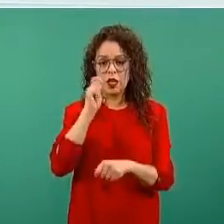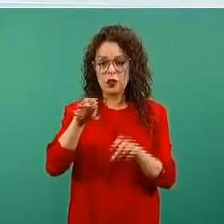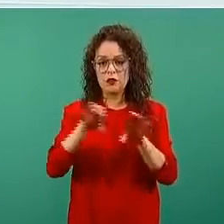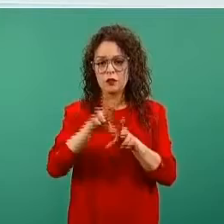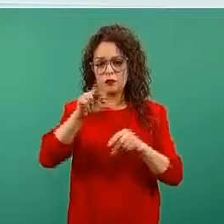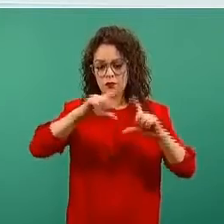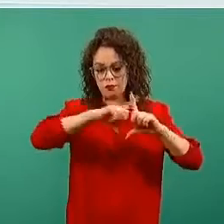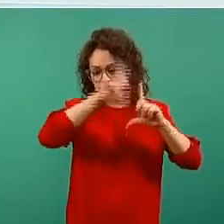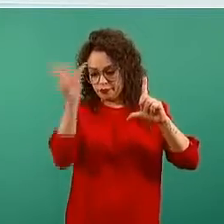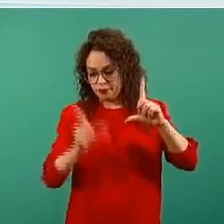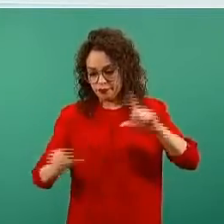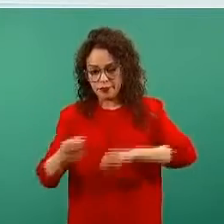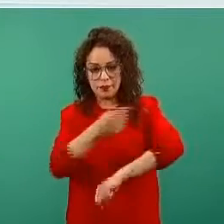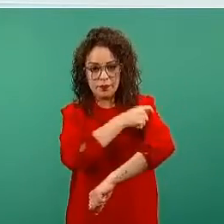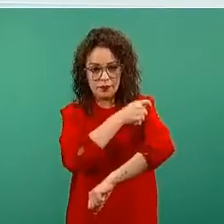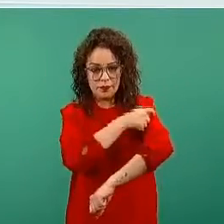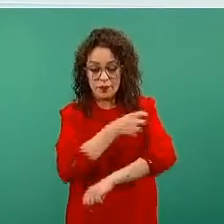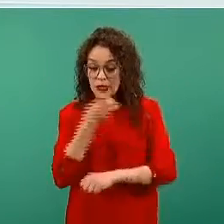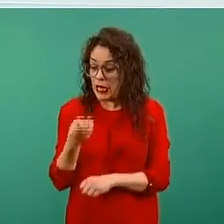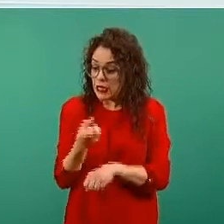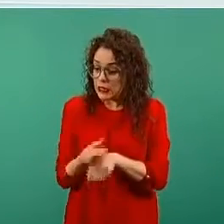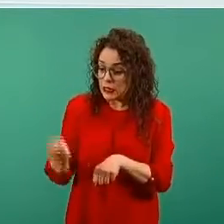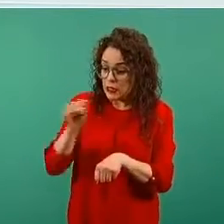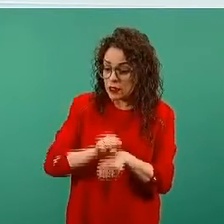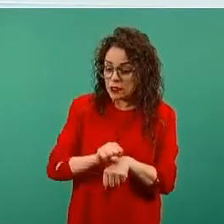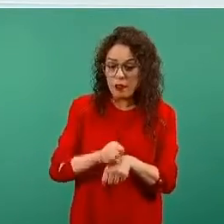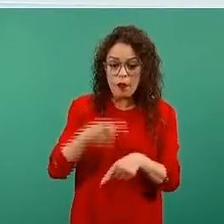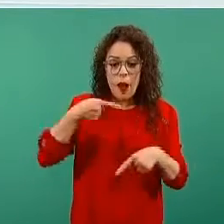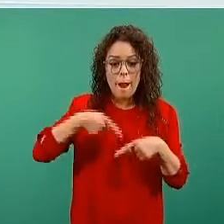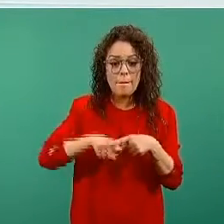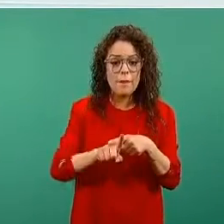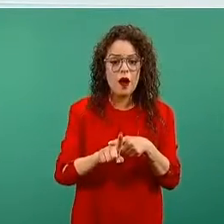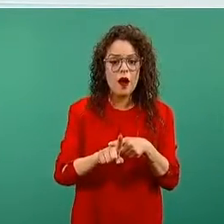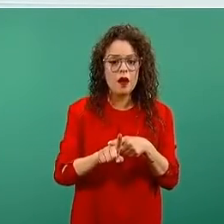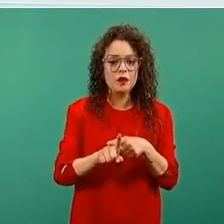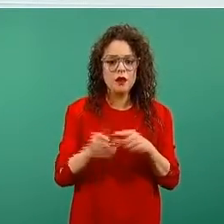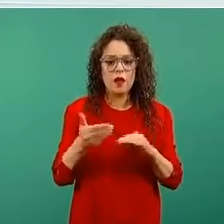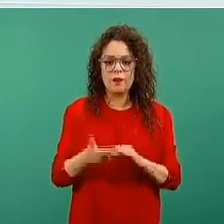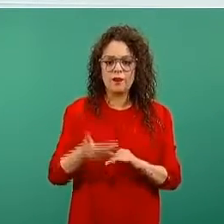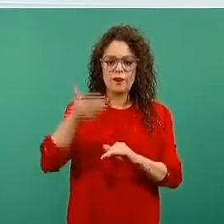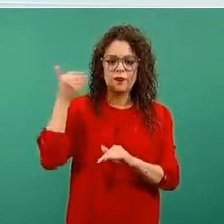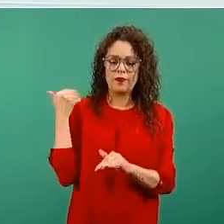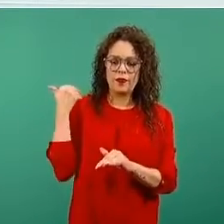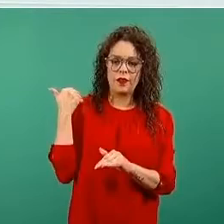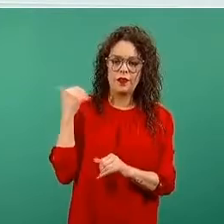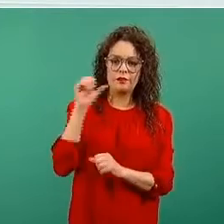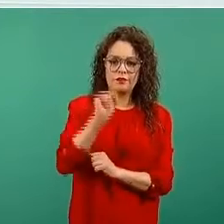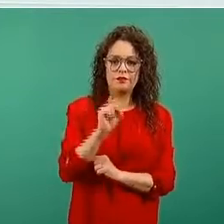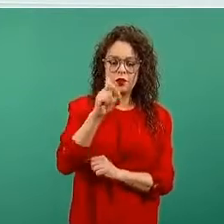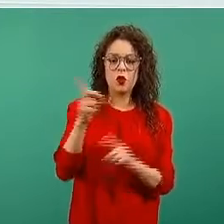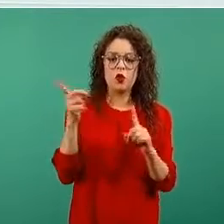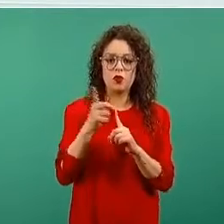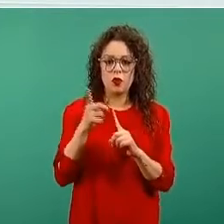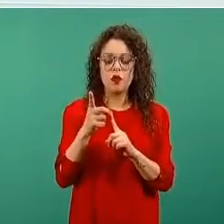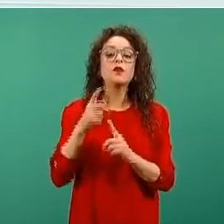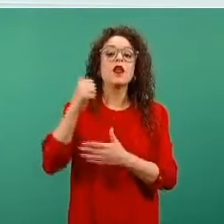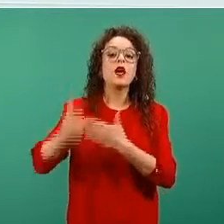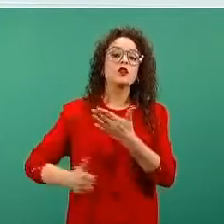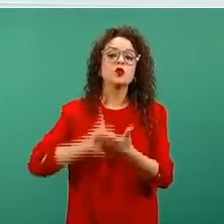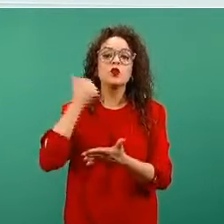estamos vacunando esta semana, empezamos desde el pasado fin de semana, en ciudades